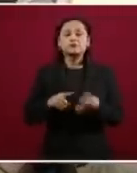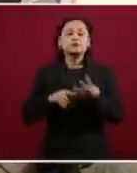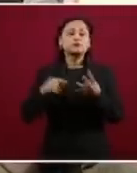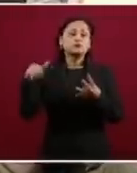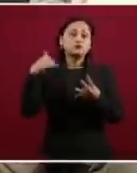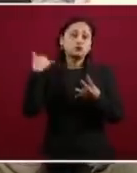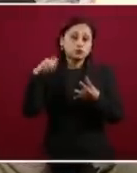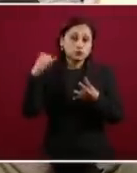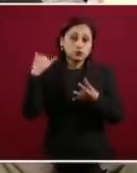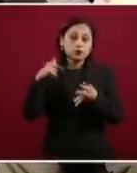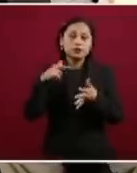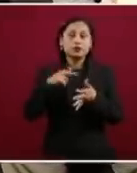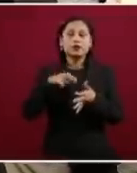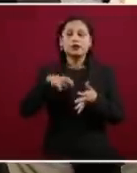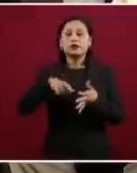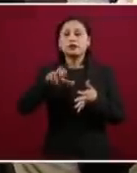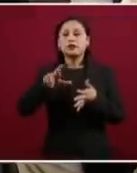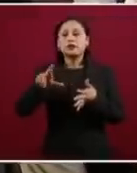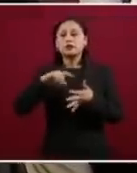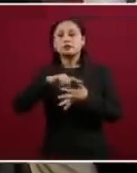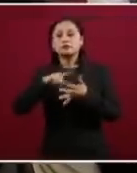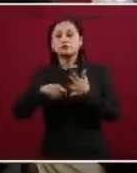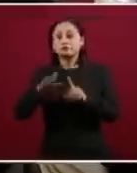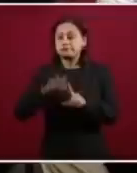Yucatán, Quintana Roo,